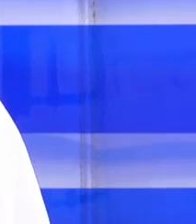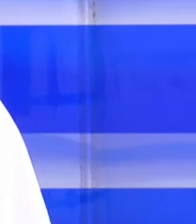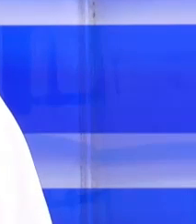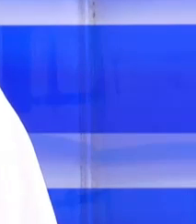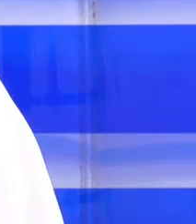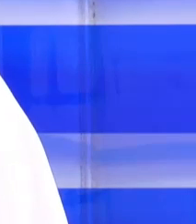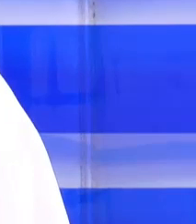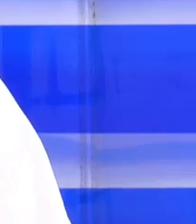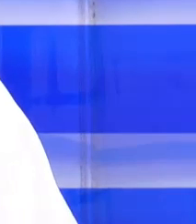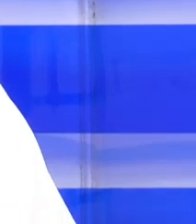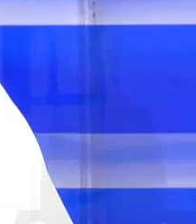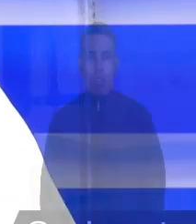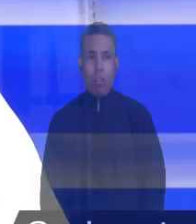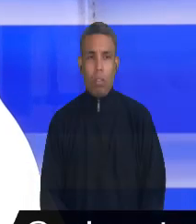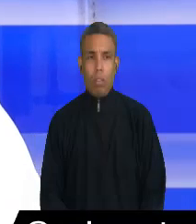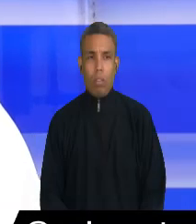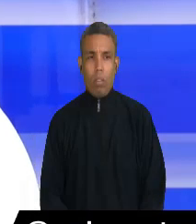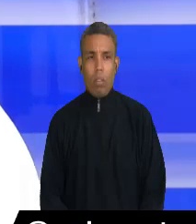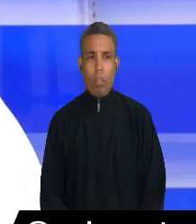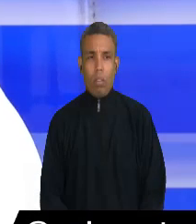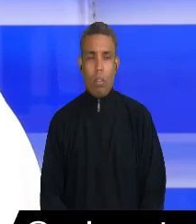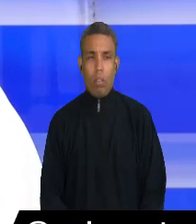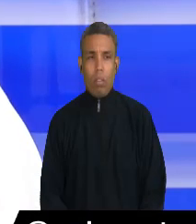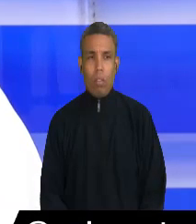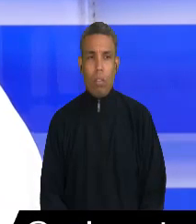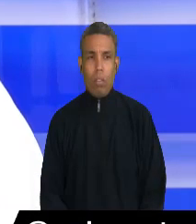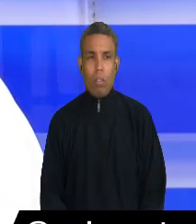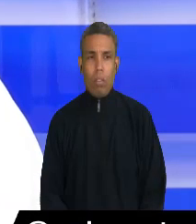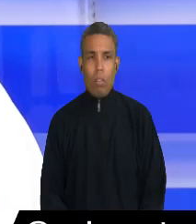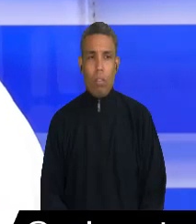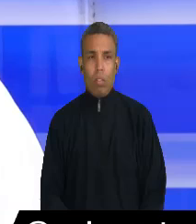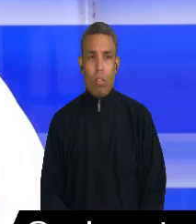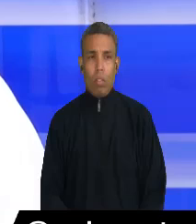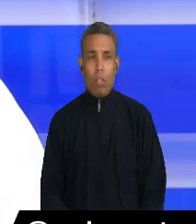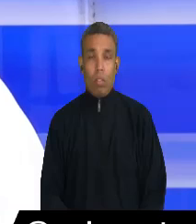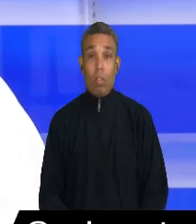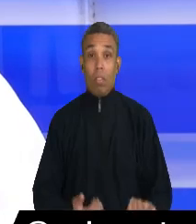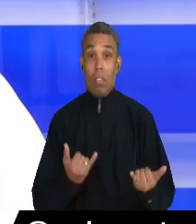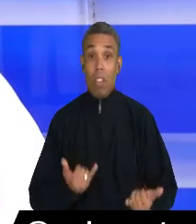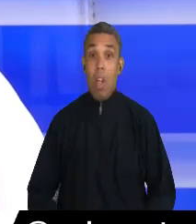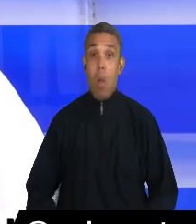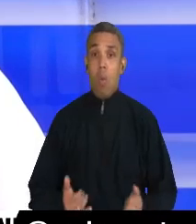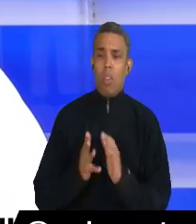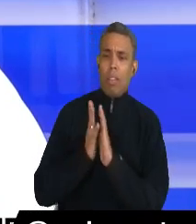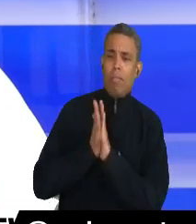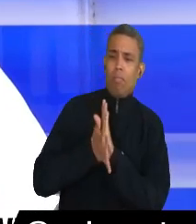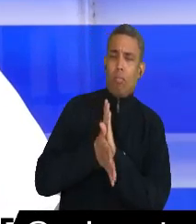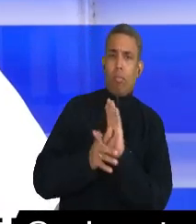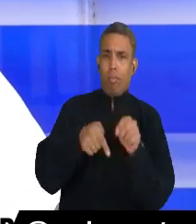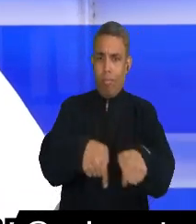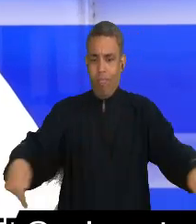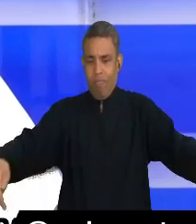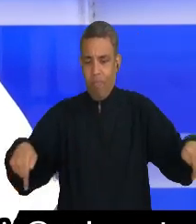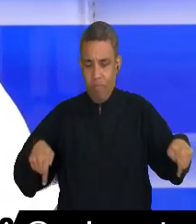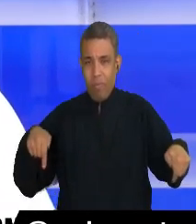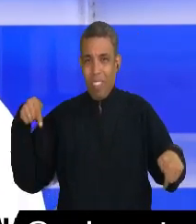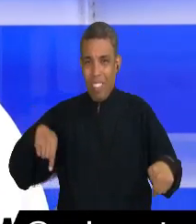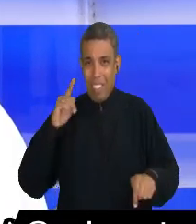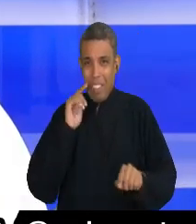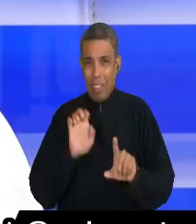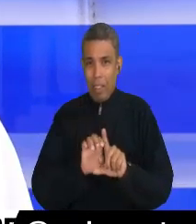De Enlace Noticias con información deportiva y a esta hora tengo invitado especial en nuestro set. Estamos con el señor